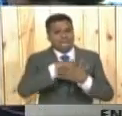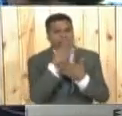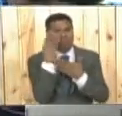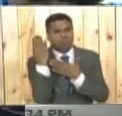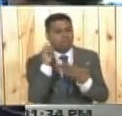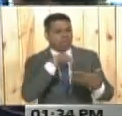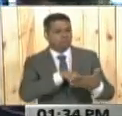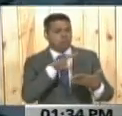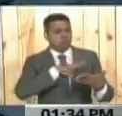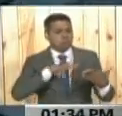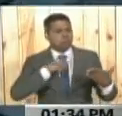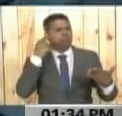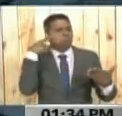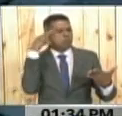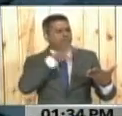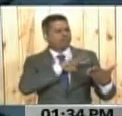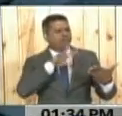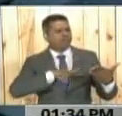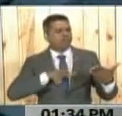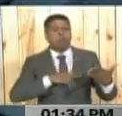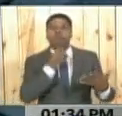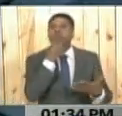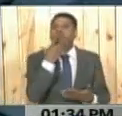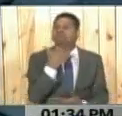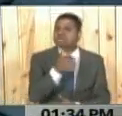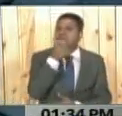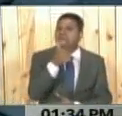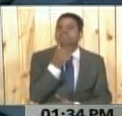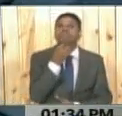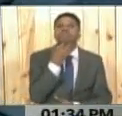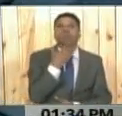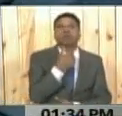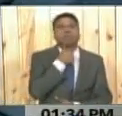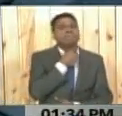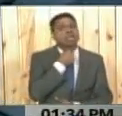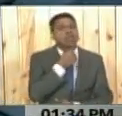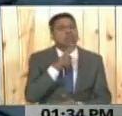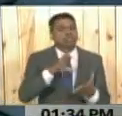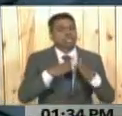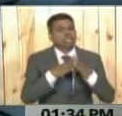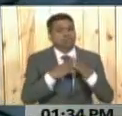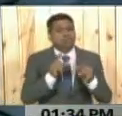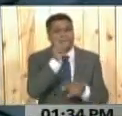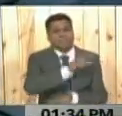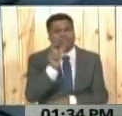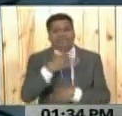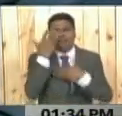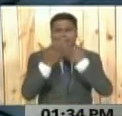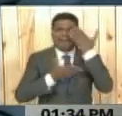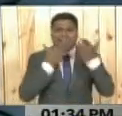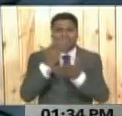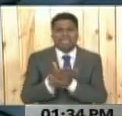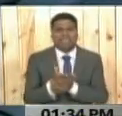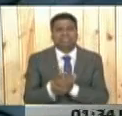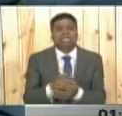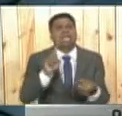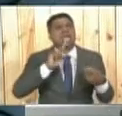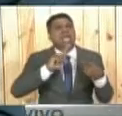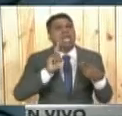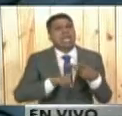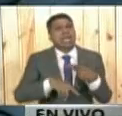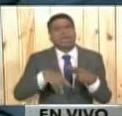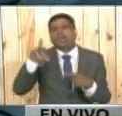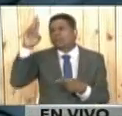libro bien documentado, bien documentado, de intérpretes dominicanos,